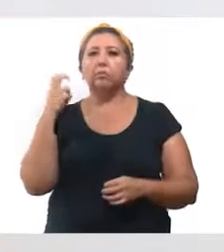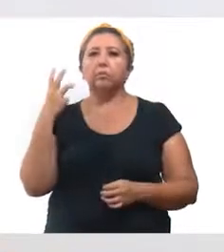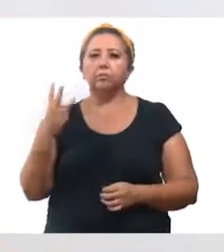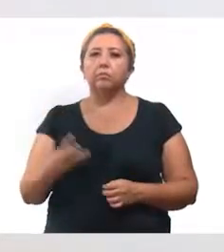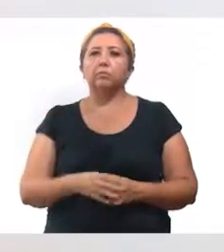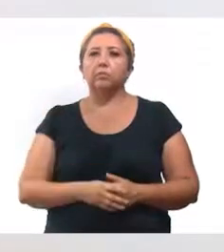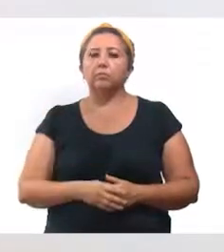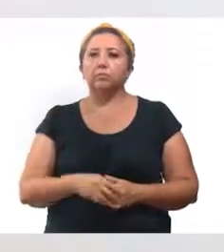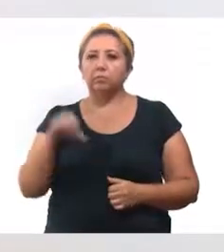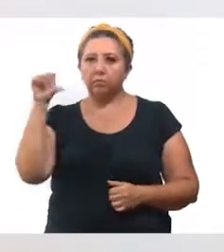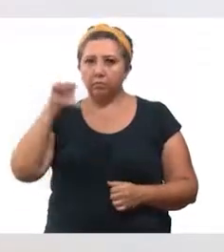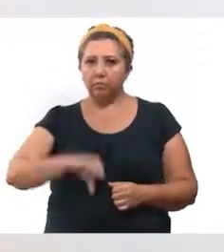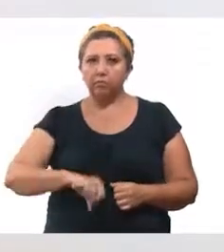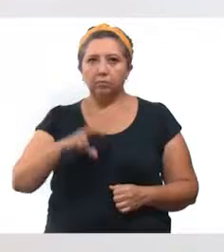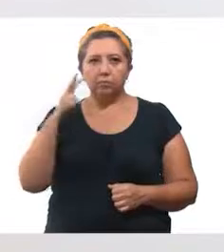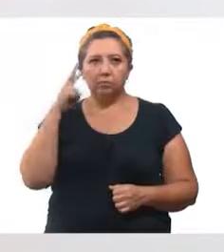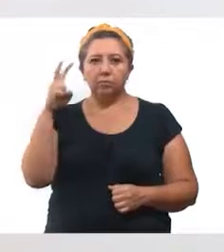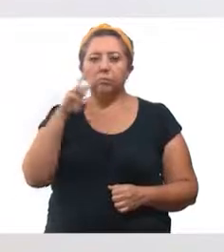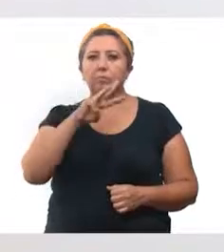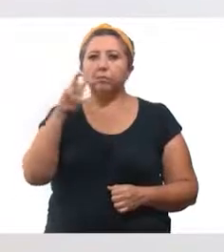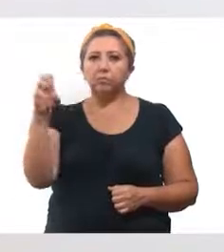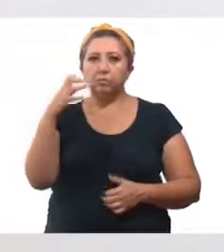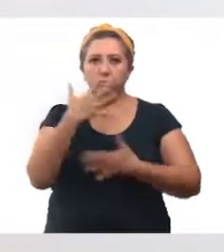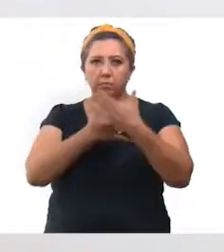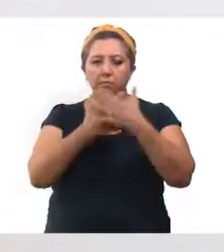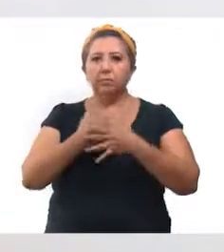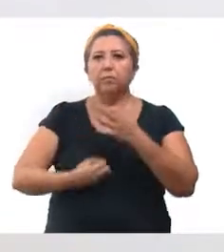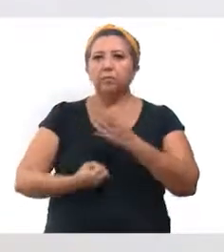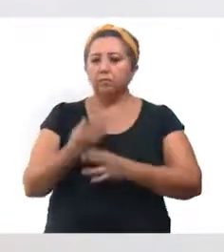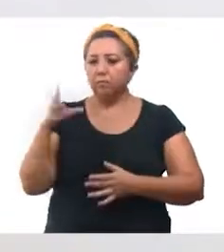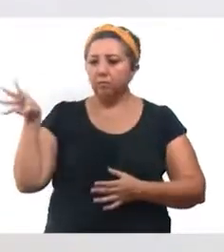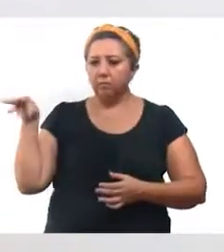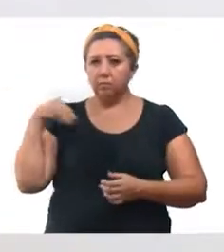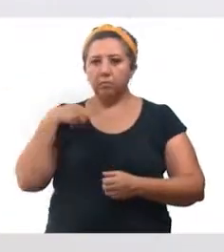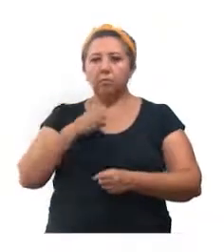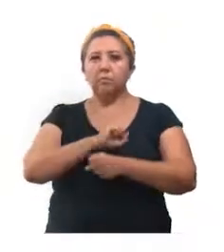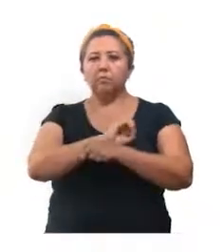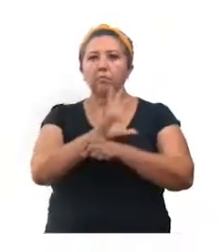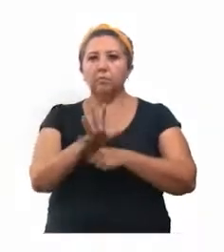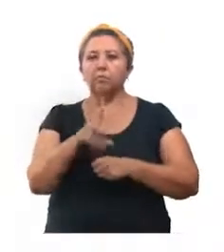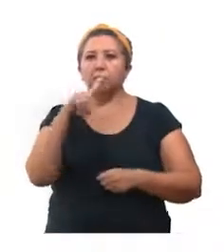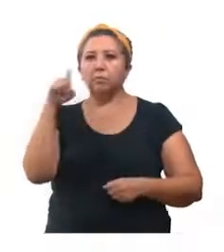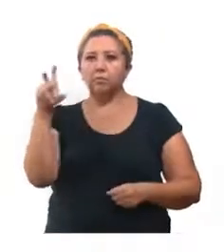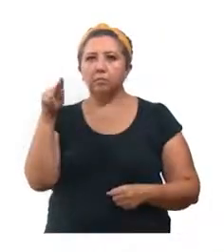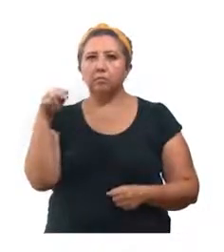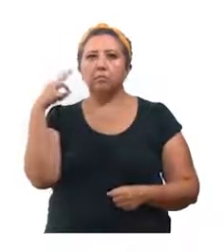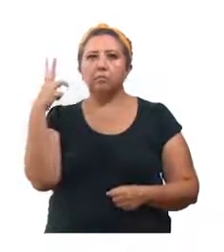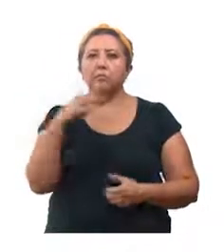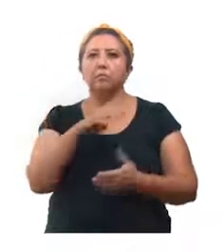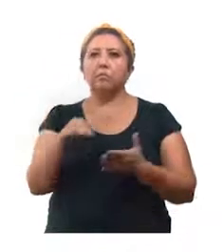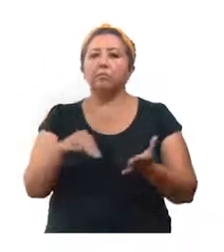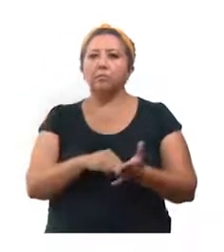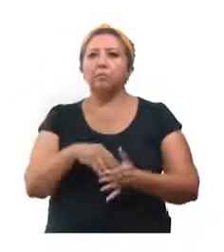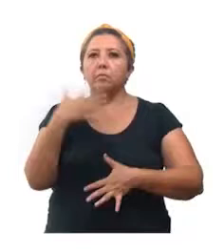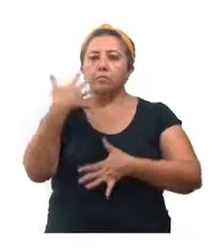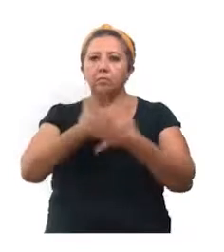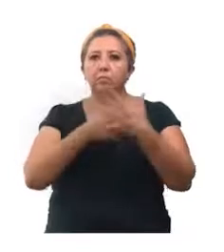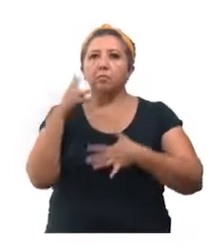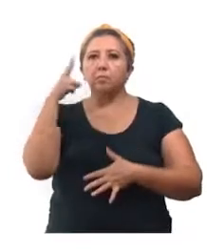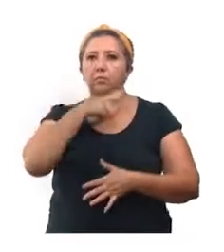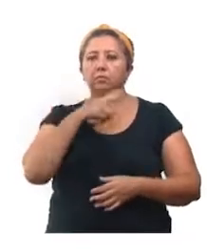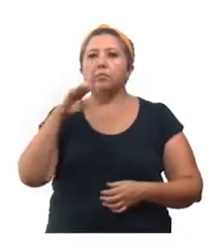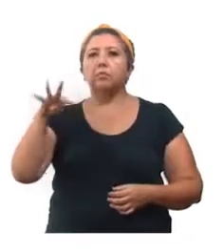47.923. Hoy se detectaron 315 nuevos contagios de coronavirus, 182 en Mérida, 15 en